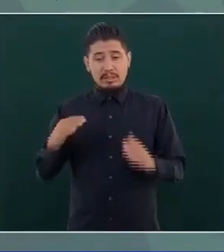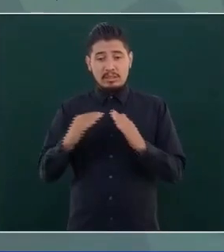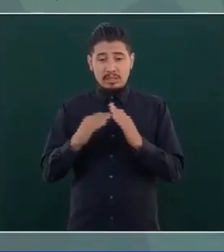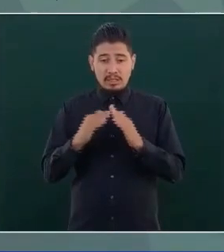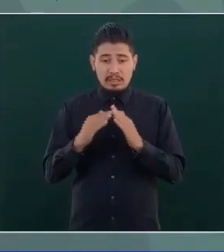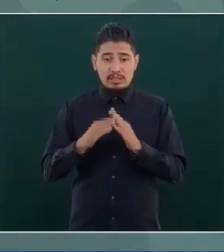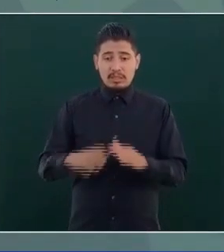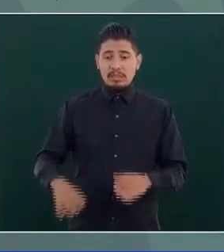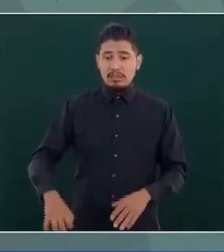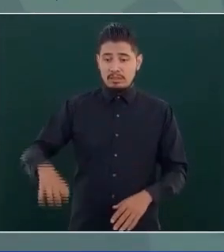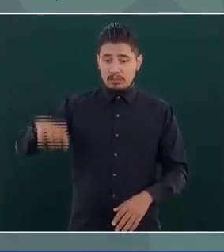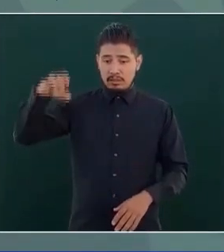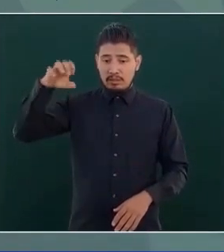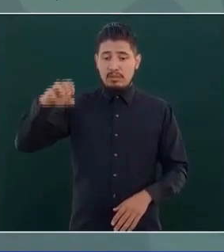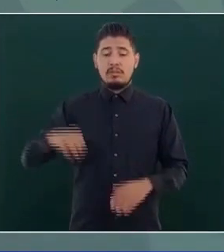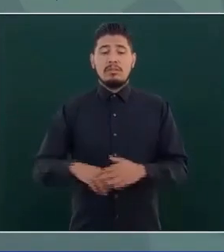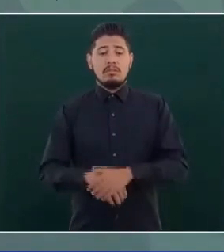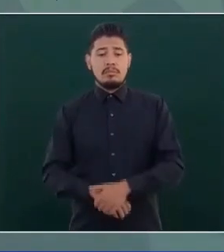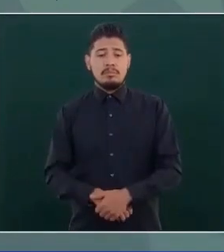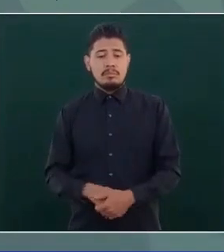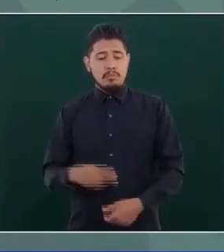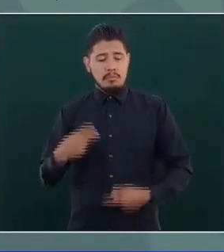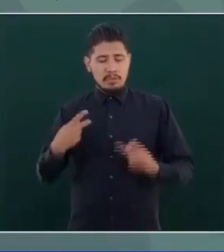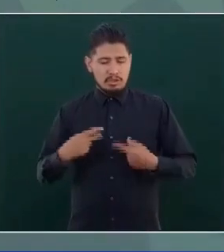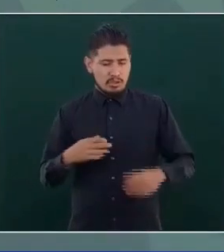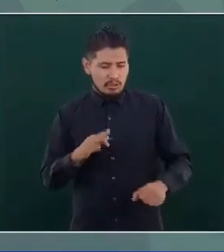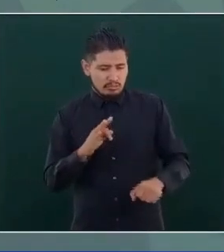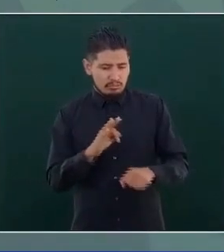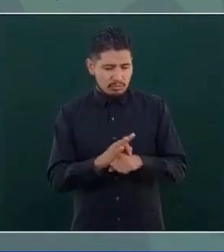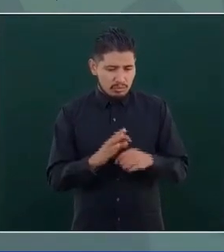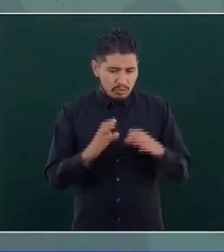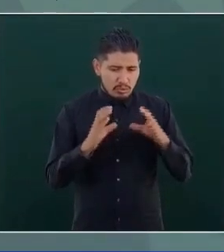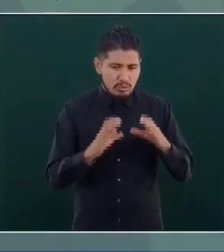a los adultos mayores. Y eso es protección.